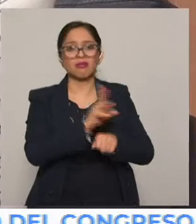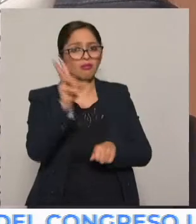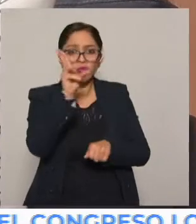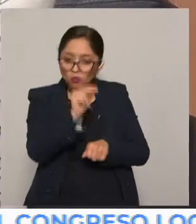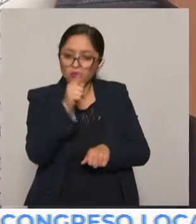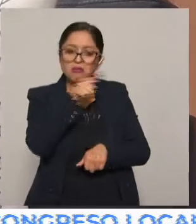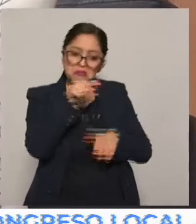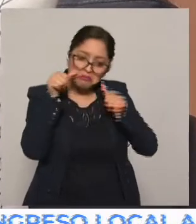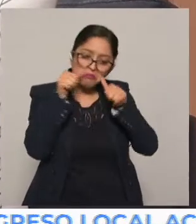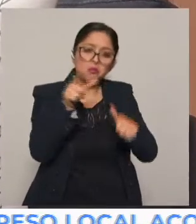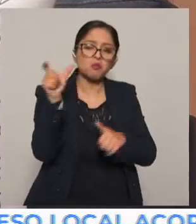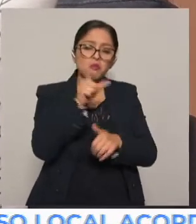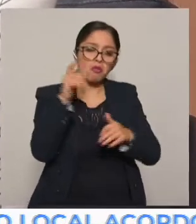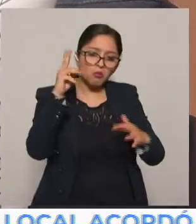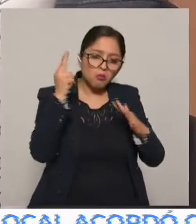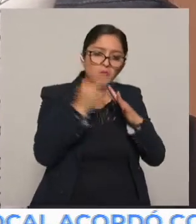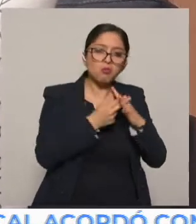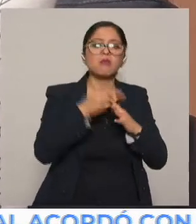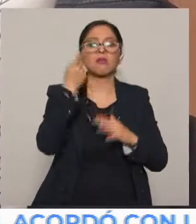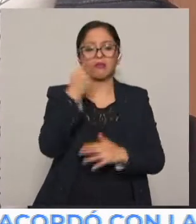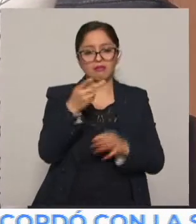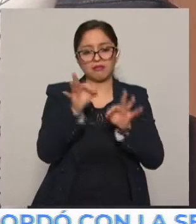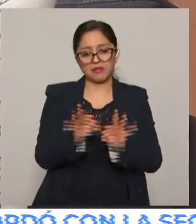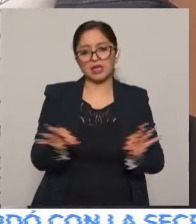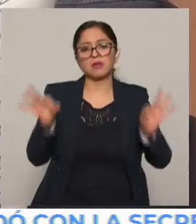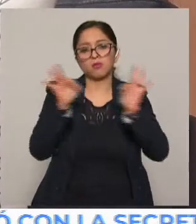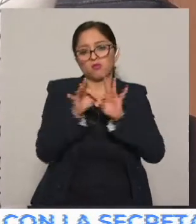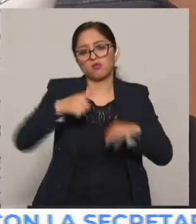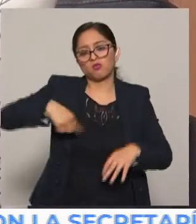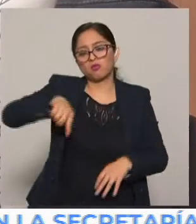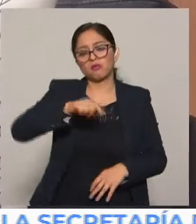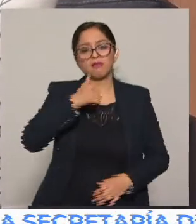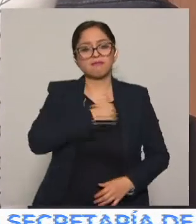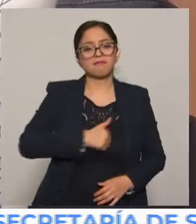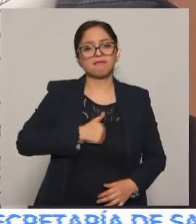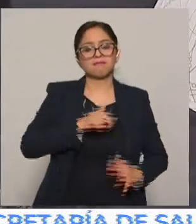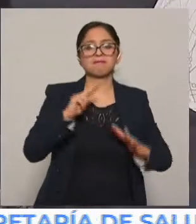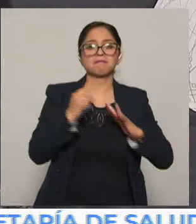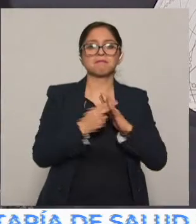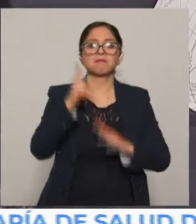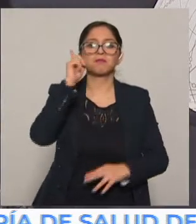violencia feminicida y las familias que viven mujeres que han sido lamentablemente asesinadas.